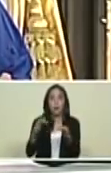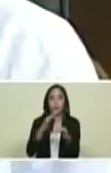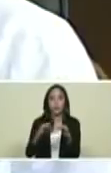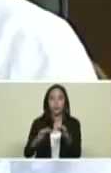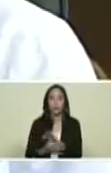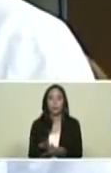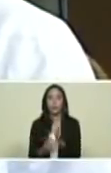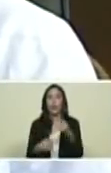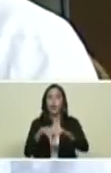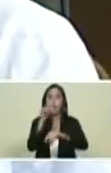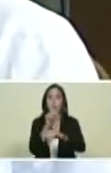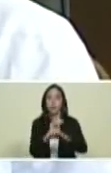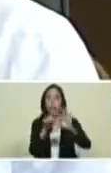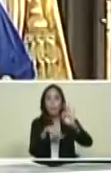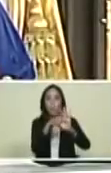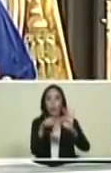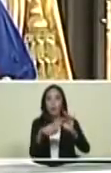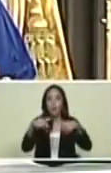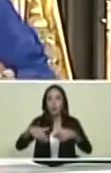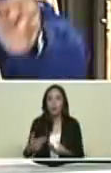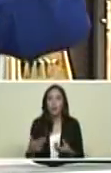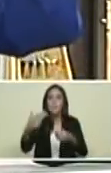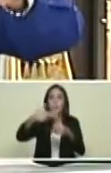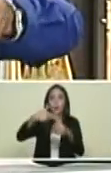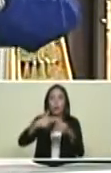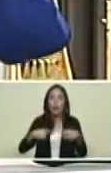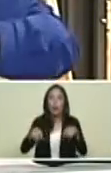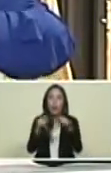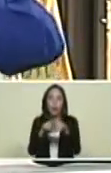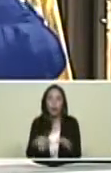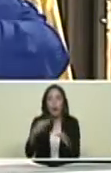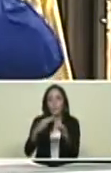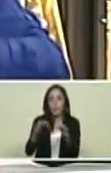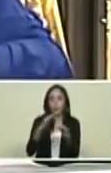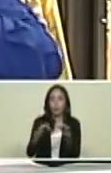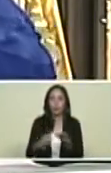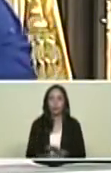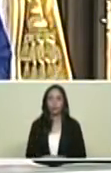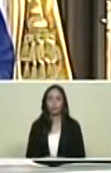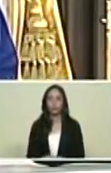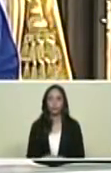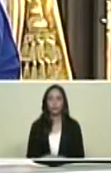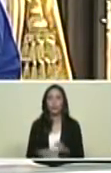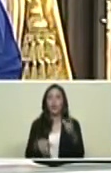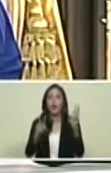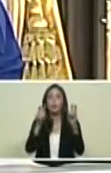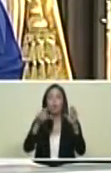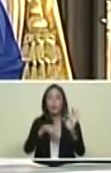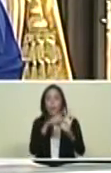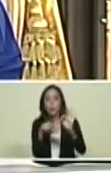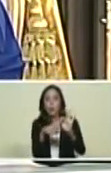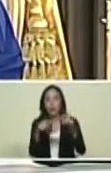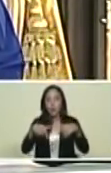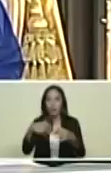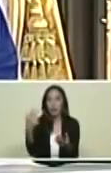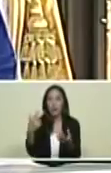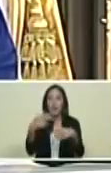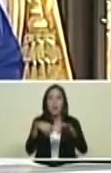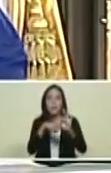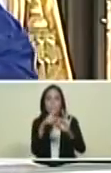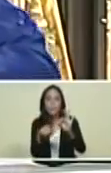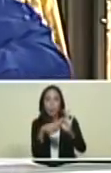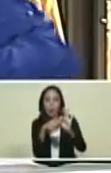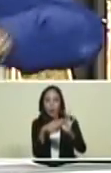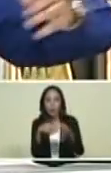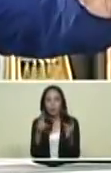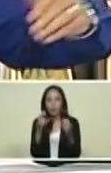moneda digital petrolera de Venezuela. El petro, la nueva moneda digital petrolera de Venezuela, le llega a los niños y a